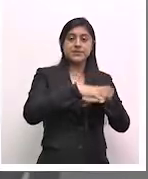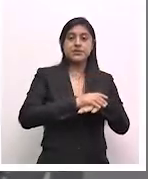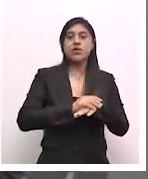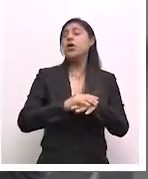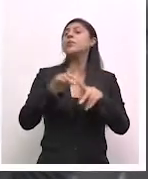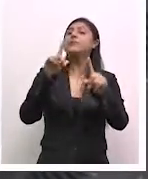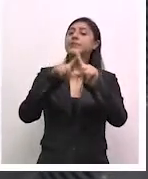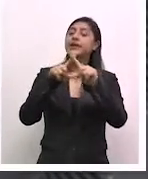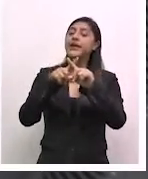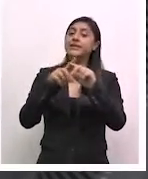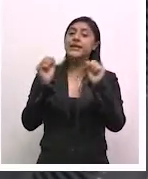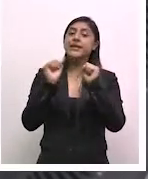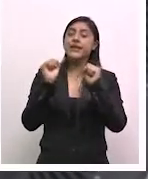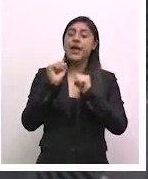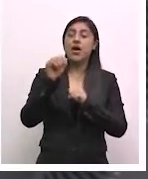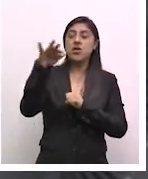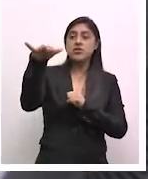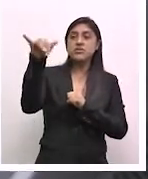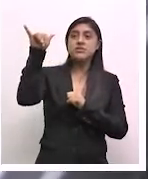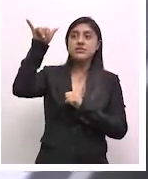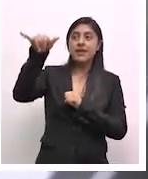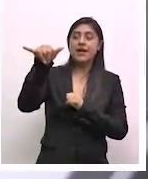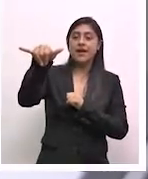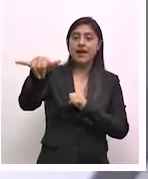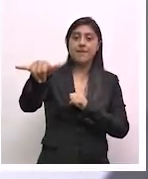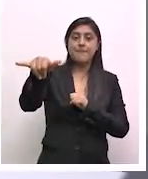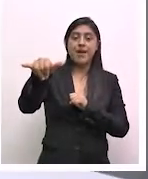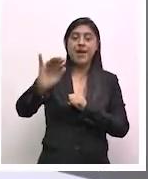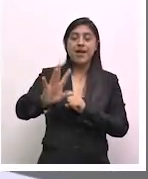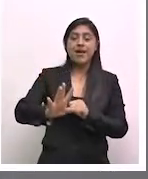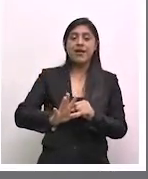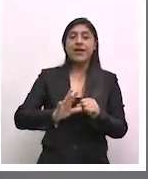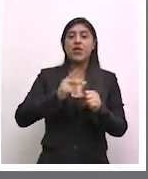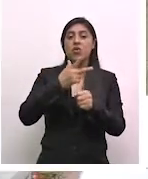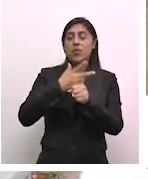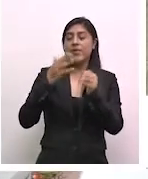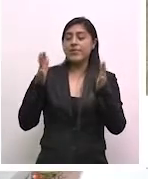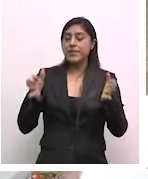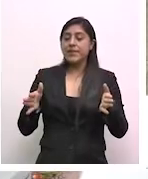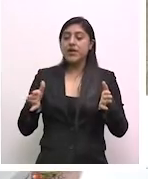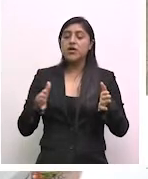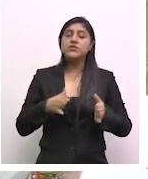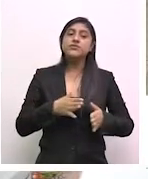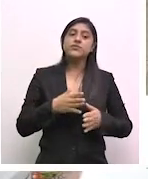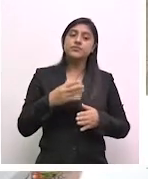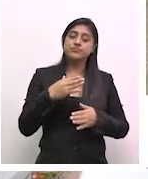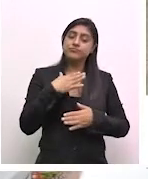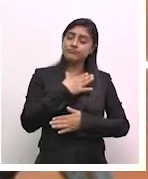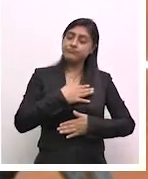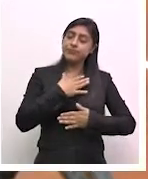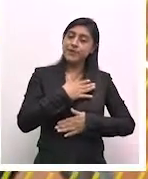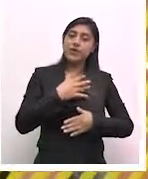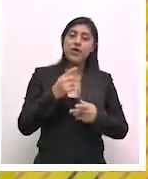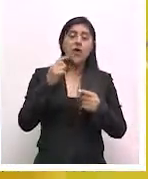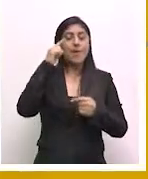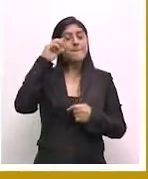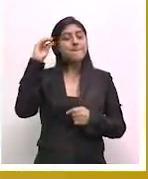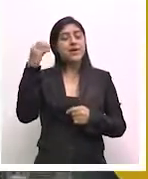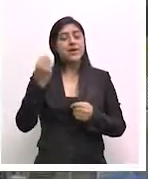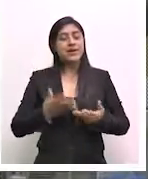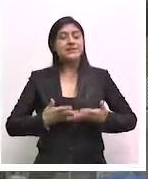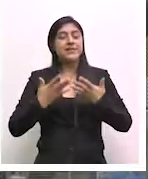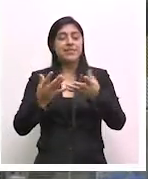y el segundo en zacapa donde 13 departamentos se benefician con la emisión de dp y en el mismo día